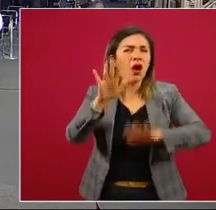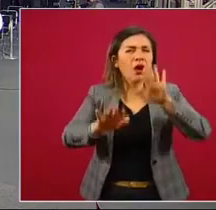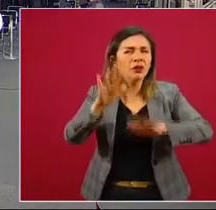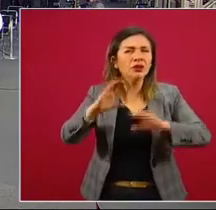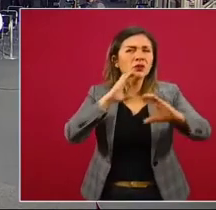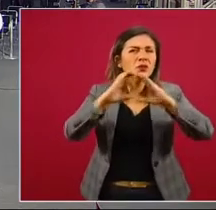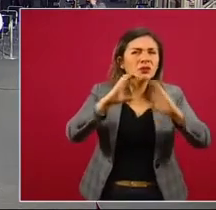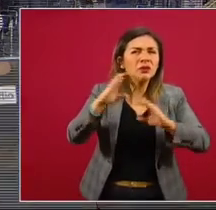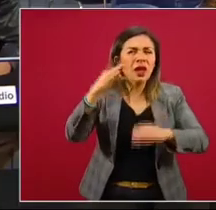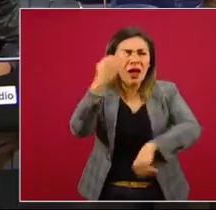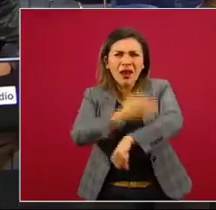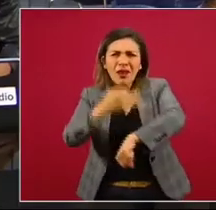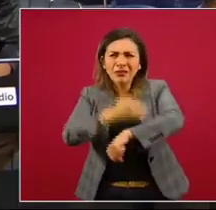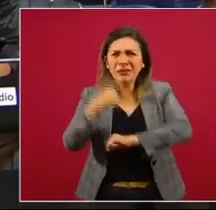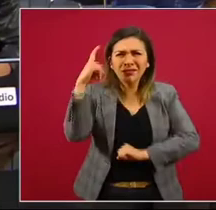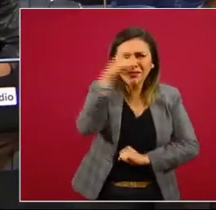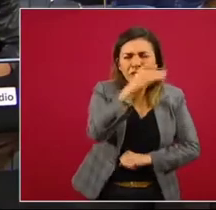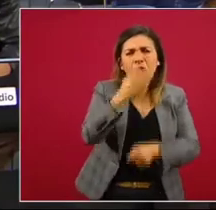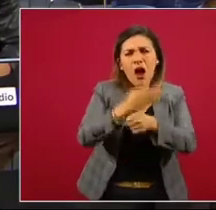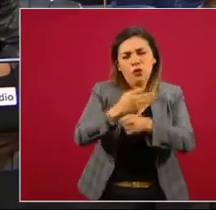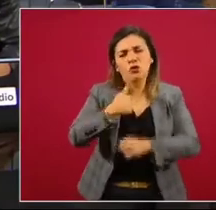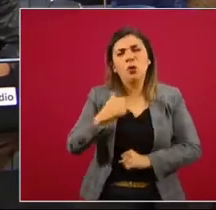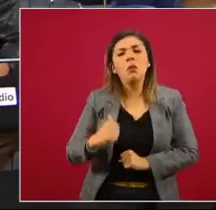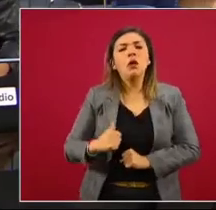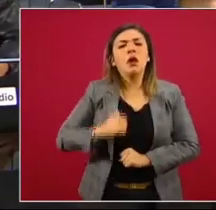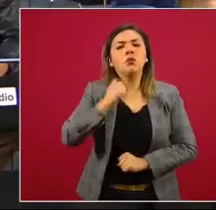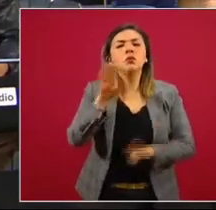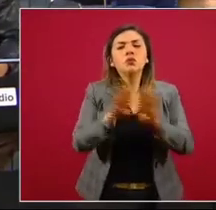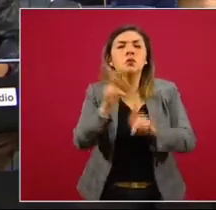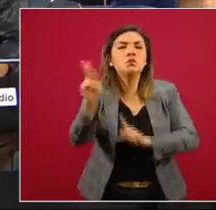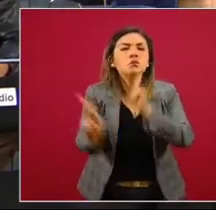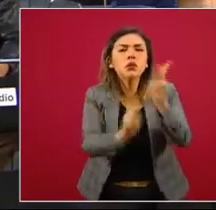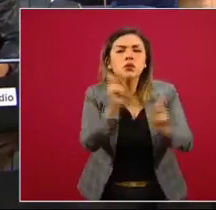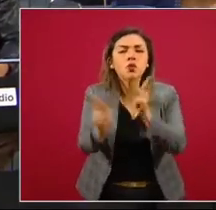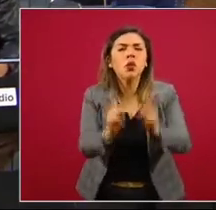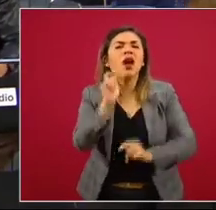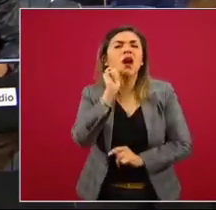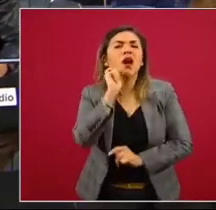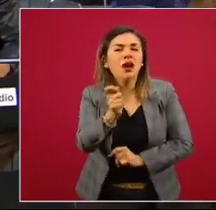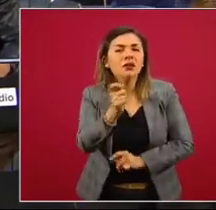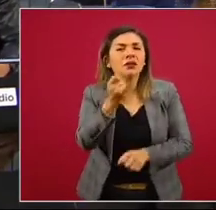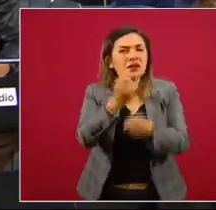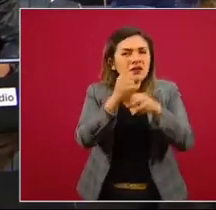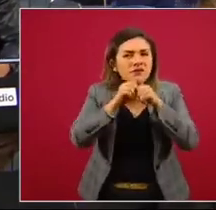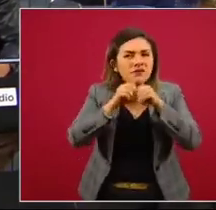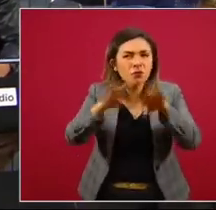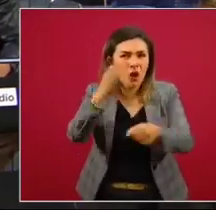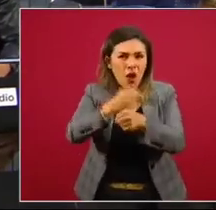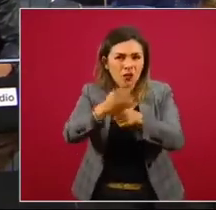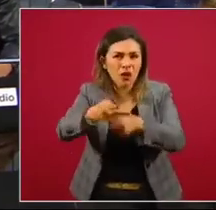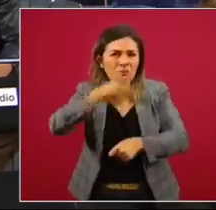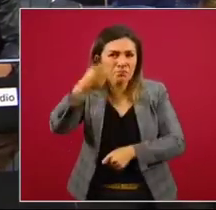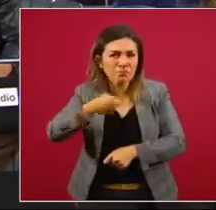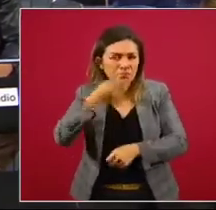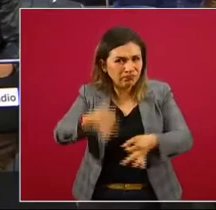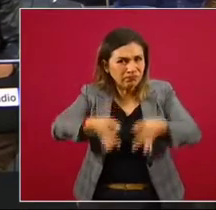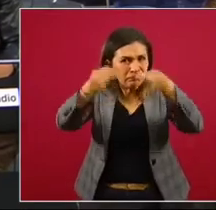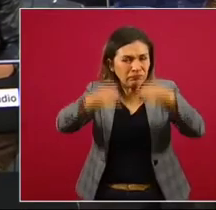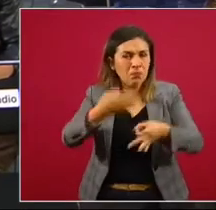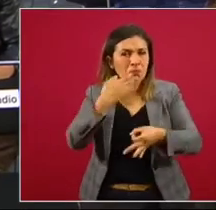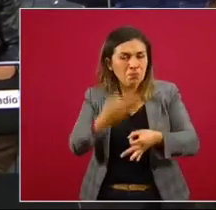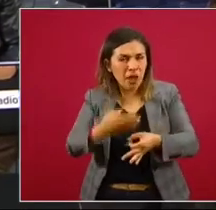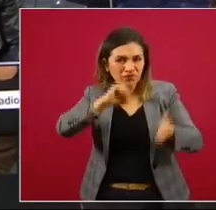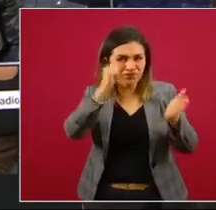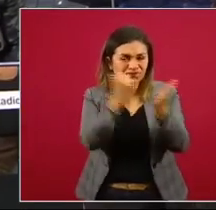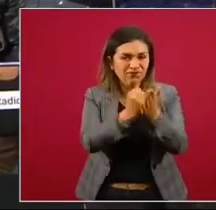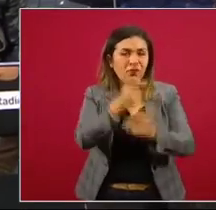de la tarde, entonces quisiera aprovechar ahorita para hacer una pregunta en torno a la información que se está dando de manera oficial